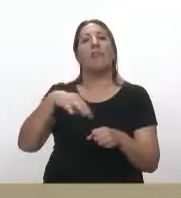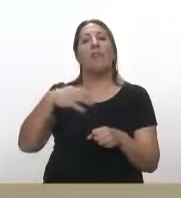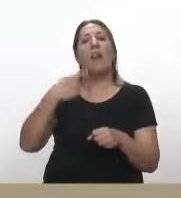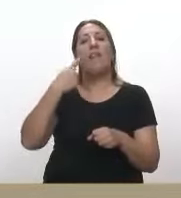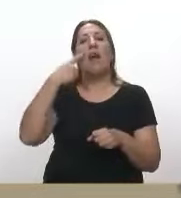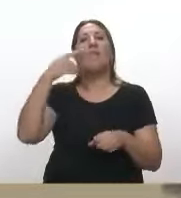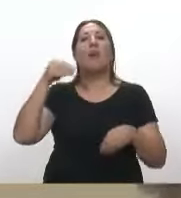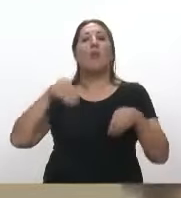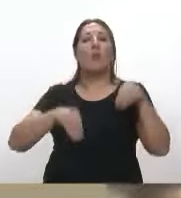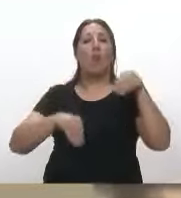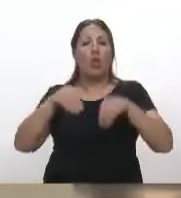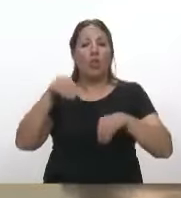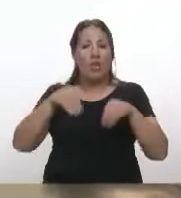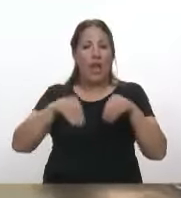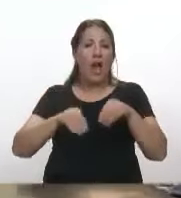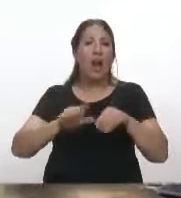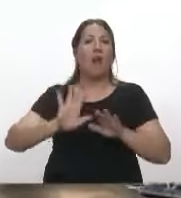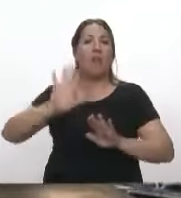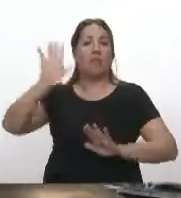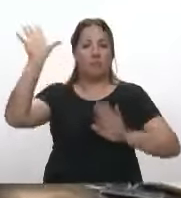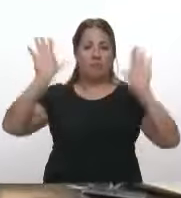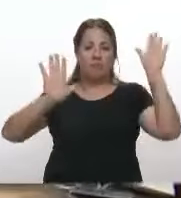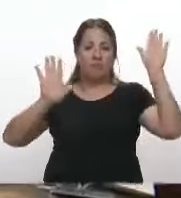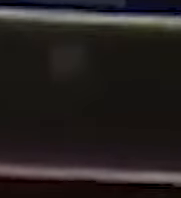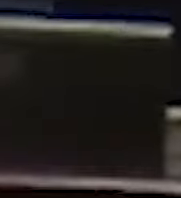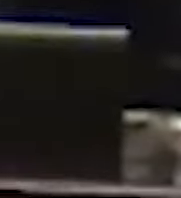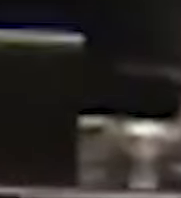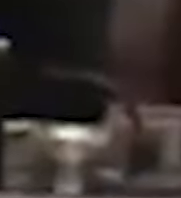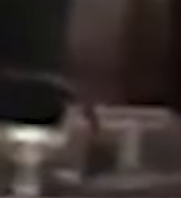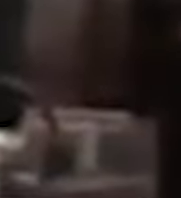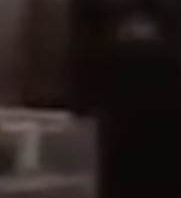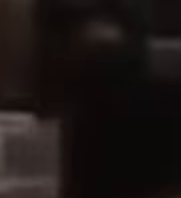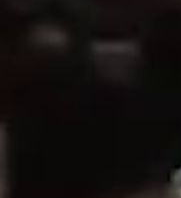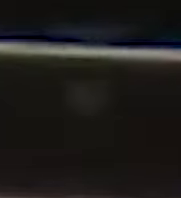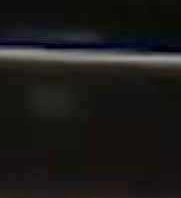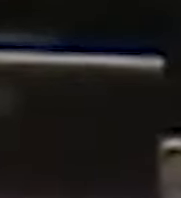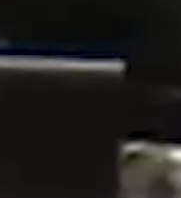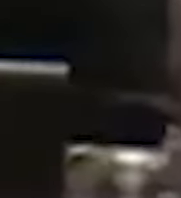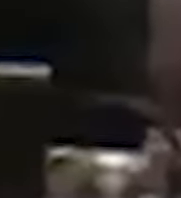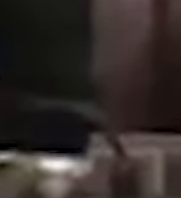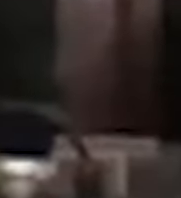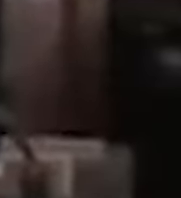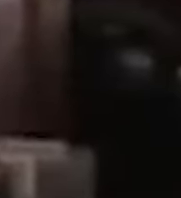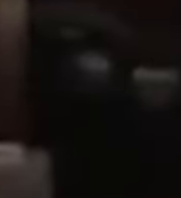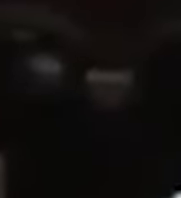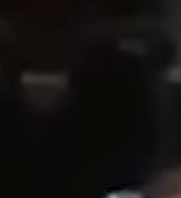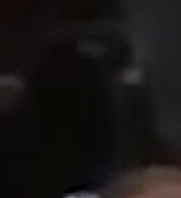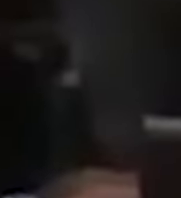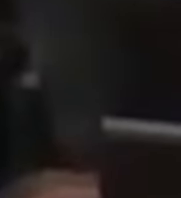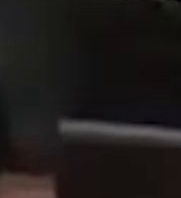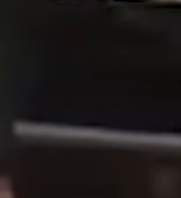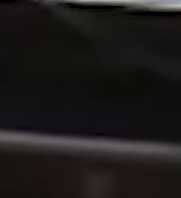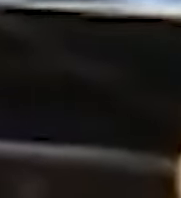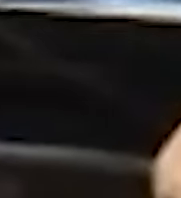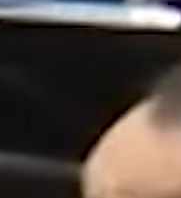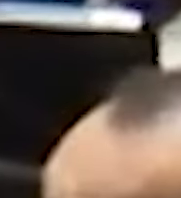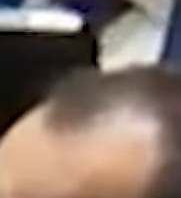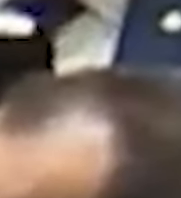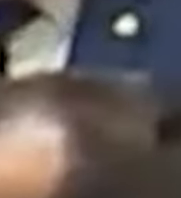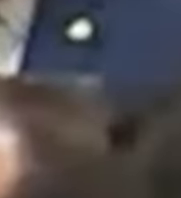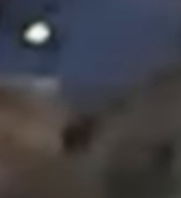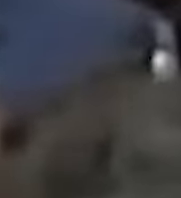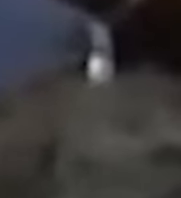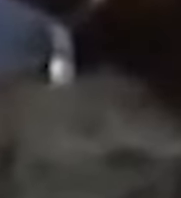Lustó, quien no detuvo una conversación con Guadalupe Tagliaferri para votar afirmativamente, con una mano que apenas se puede ver desde la banca de la presidencia del